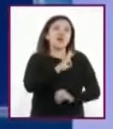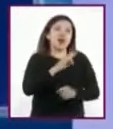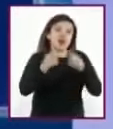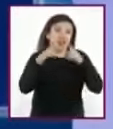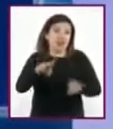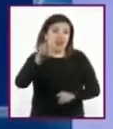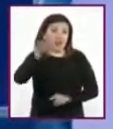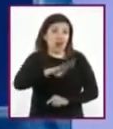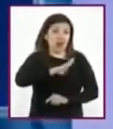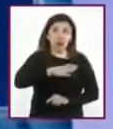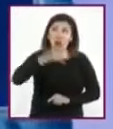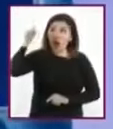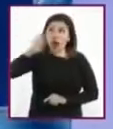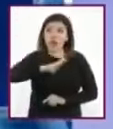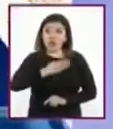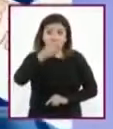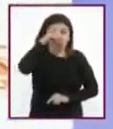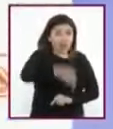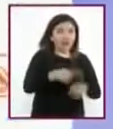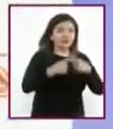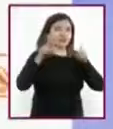el español de España al español de aquí.